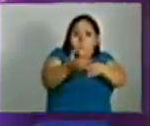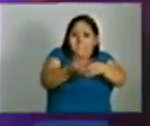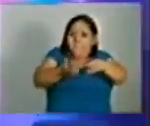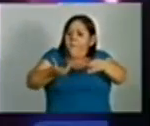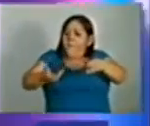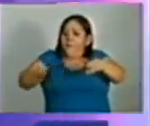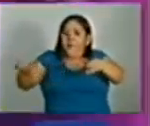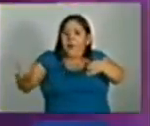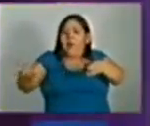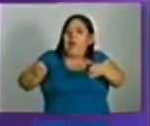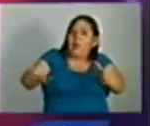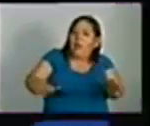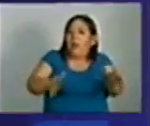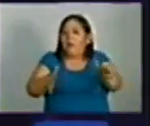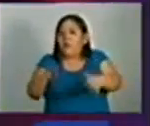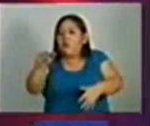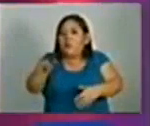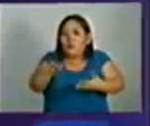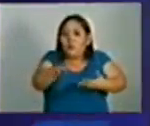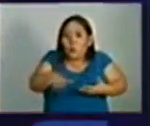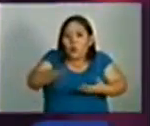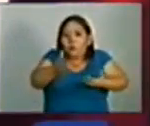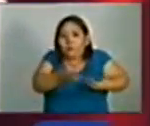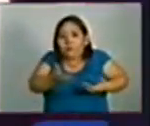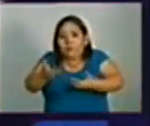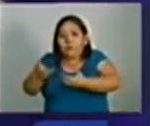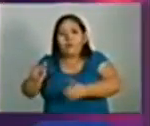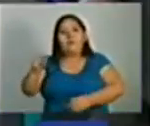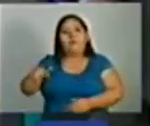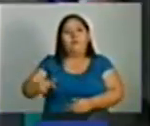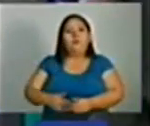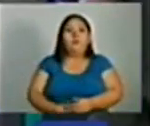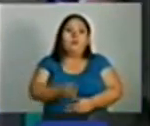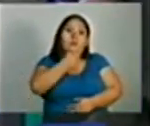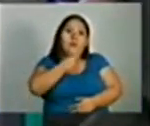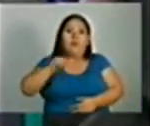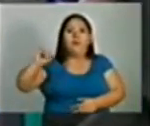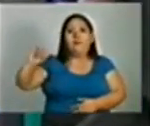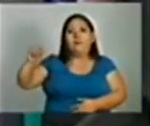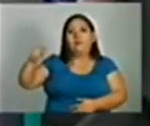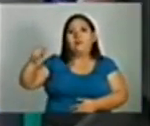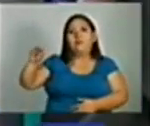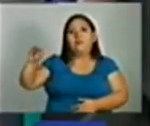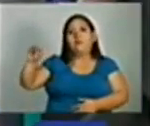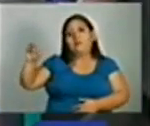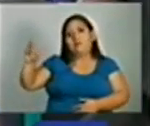desplazados en algunos puntos de tránsito clave, informó Ingmar Batres.